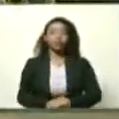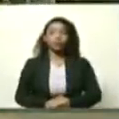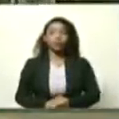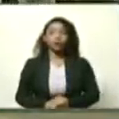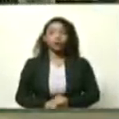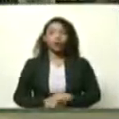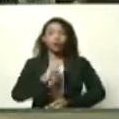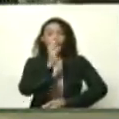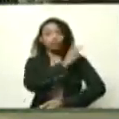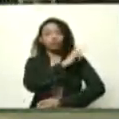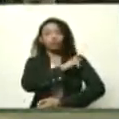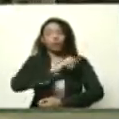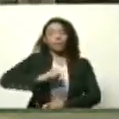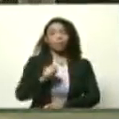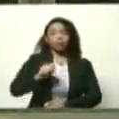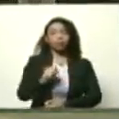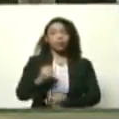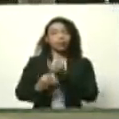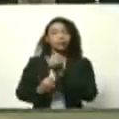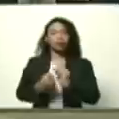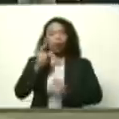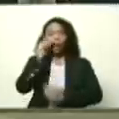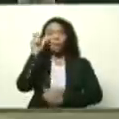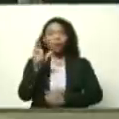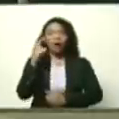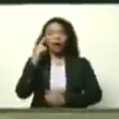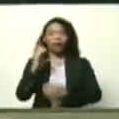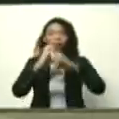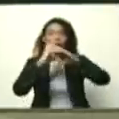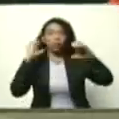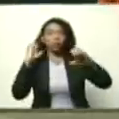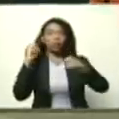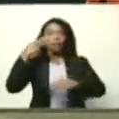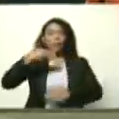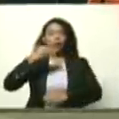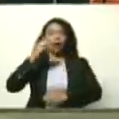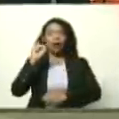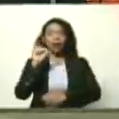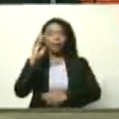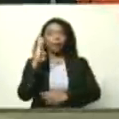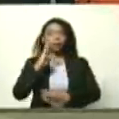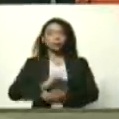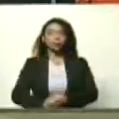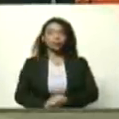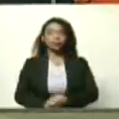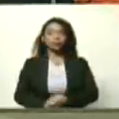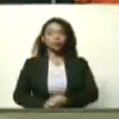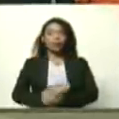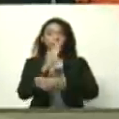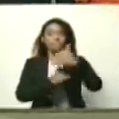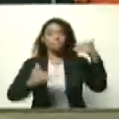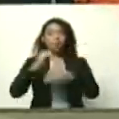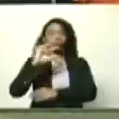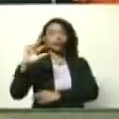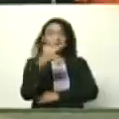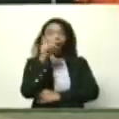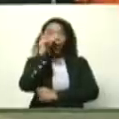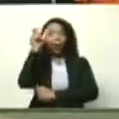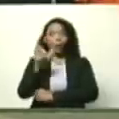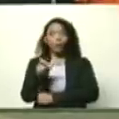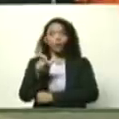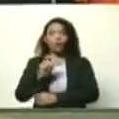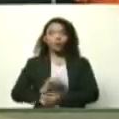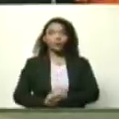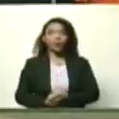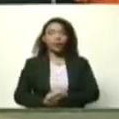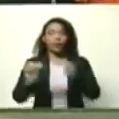Oficial agregado Néstor Manuel Izquierdo Medina, Tránsito de la PNB. Sargento Mayor de Tercera Rodríguez Ortega José Alexander,